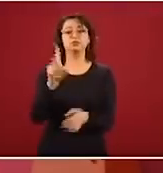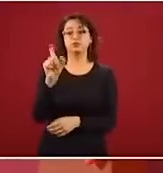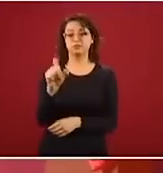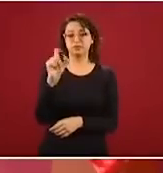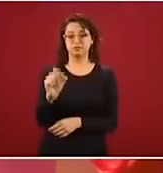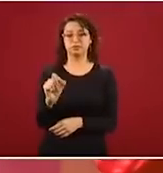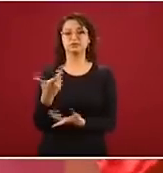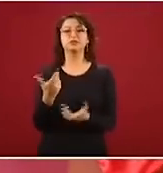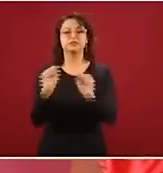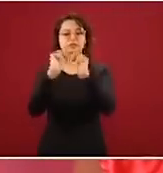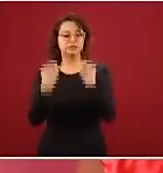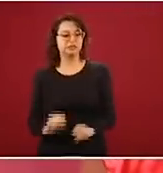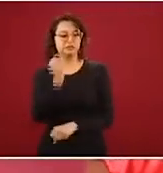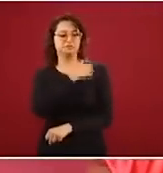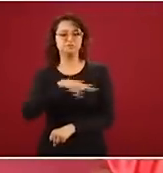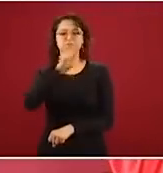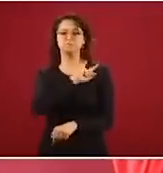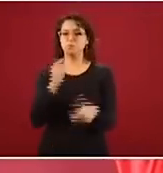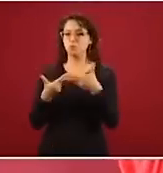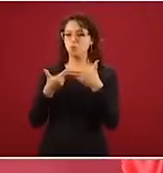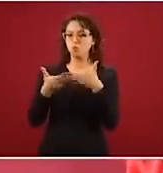va a haber un sistema de salud pública